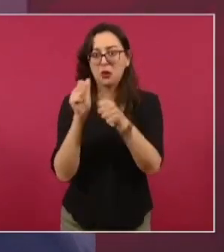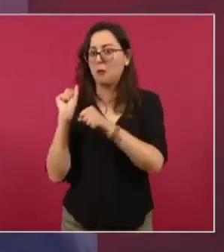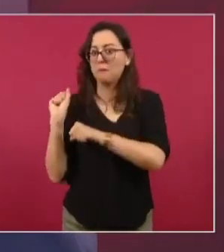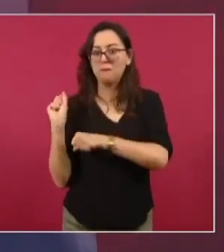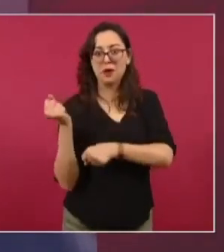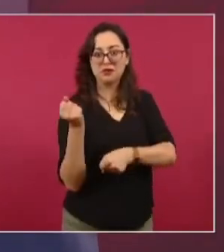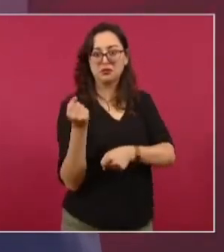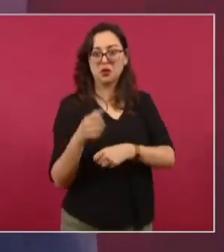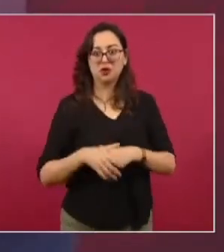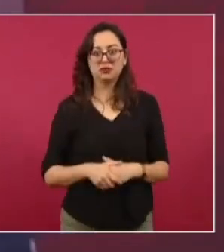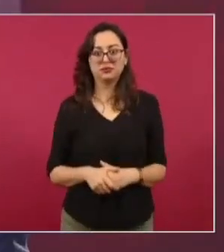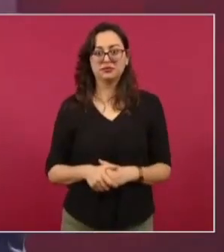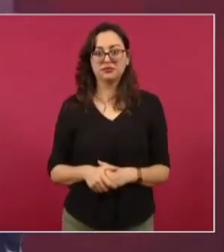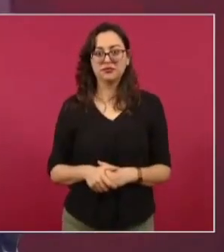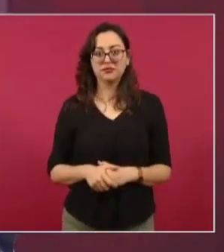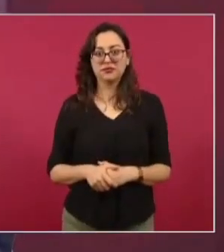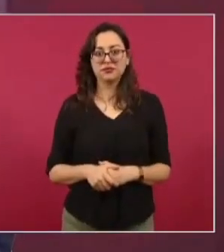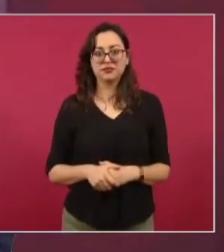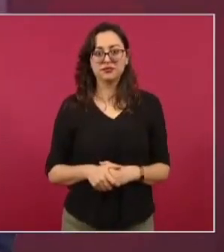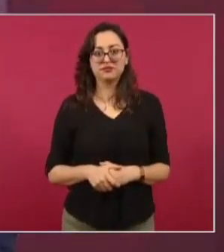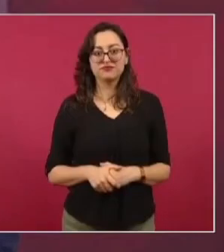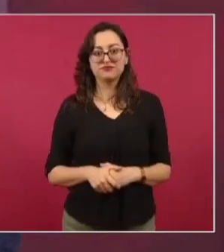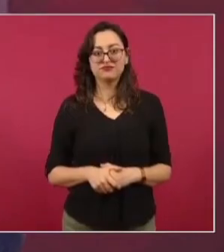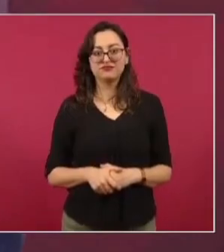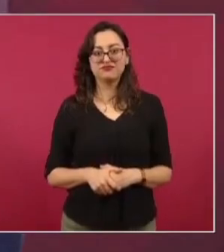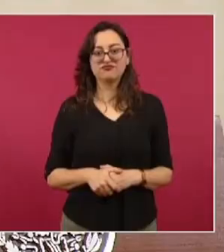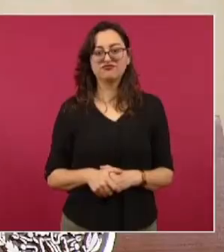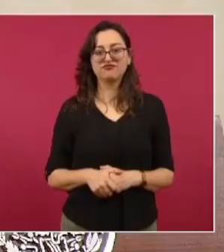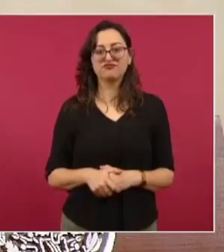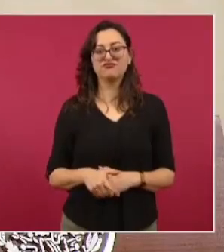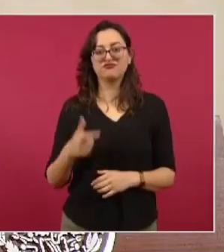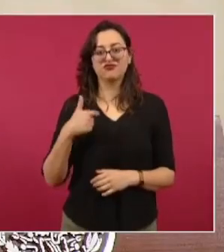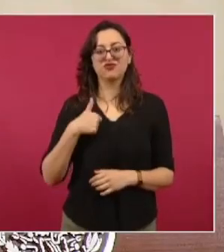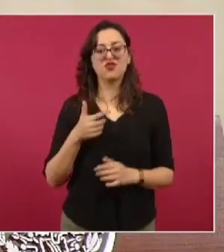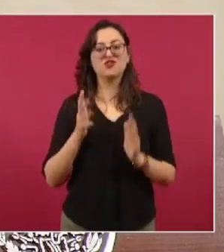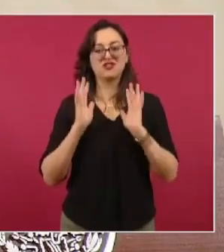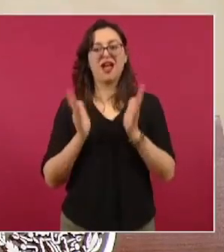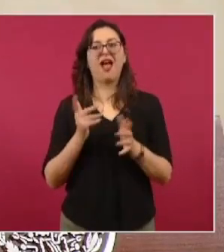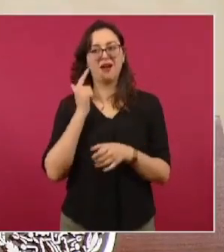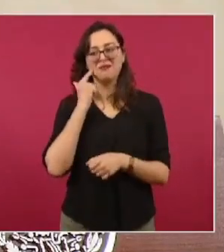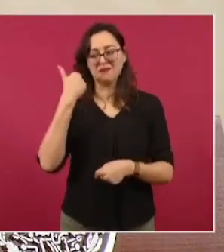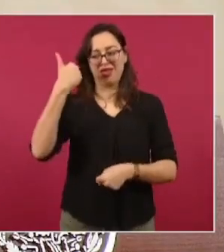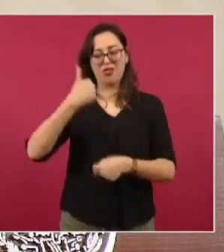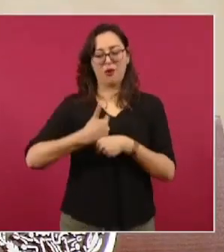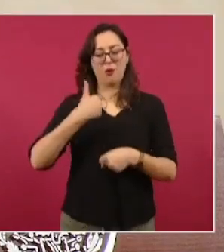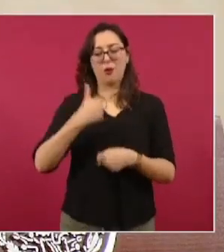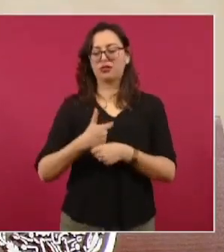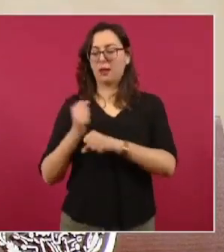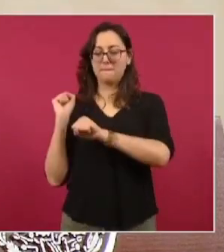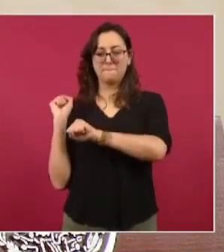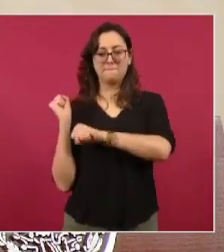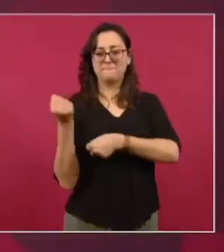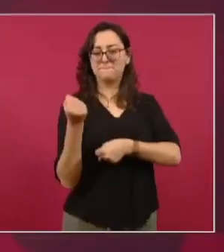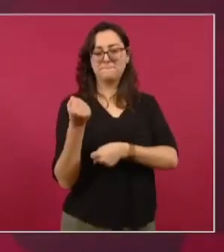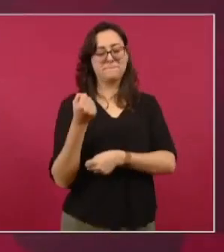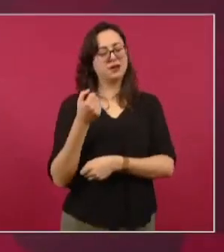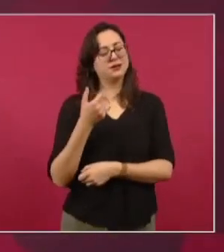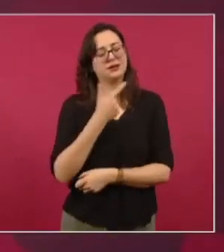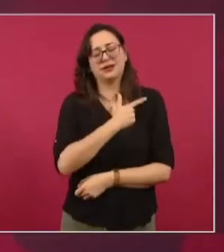me di cuenta ayer que es mi pasión el béisbol como es mi pasión